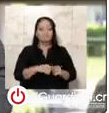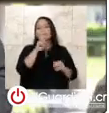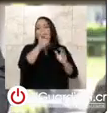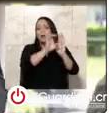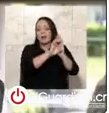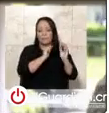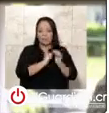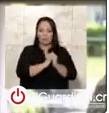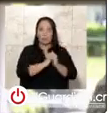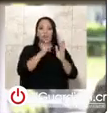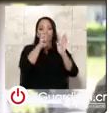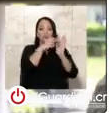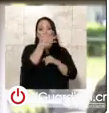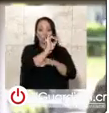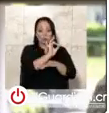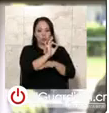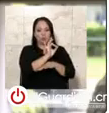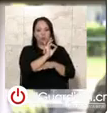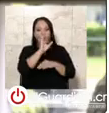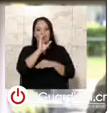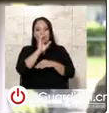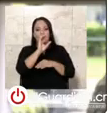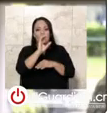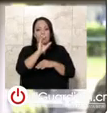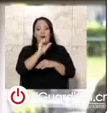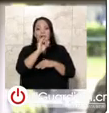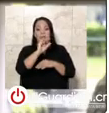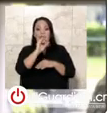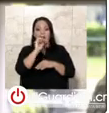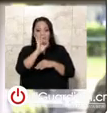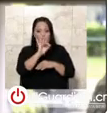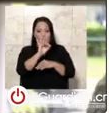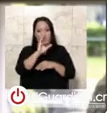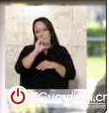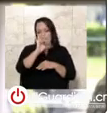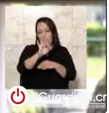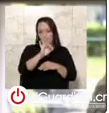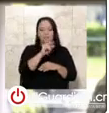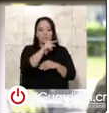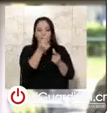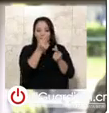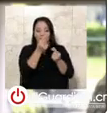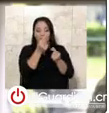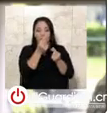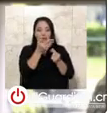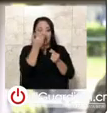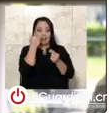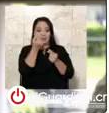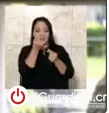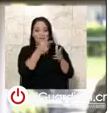ejemplo. En el 2018, la CAF, dentro de la situación estrecha que tenían las finanzas públicas, le hizo un préstamo de